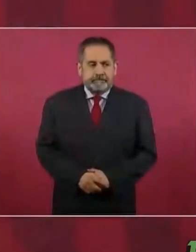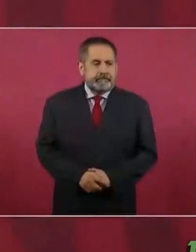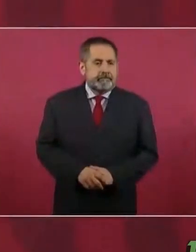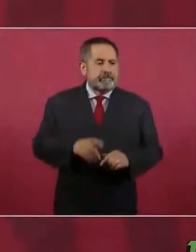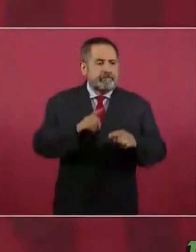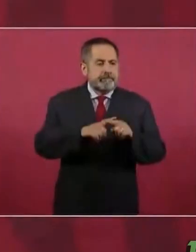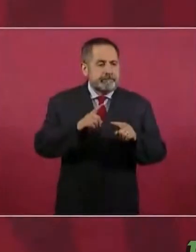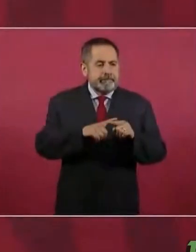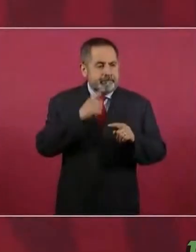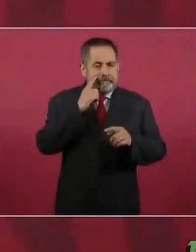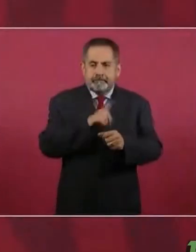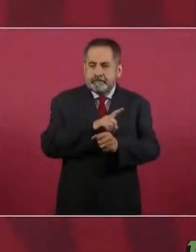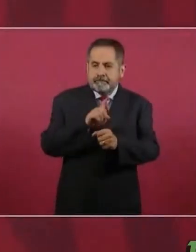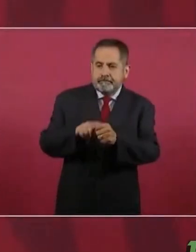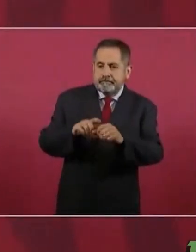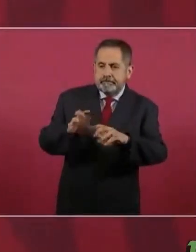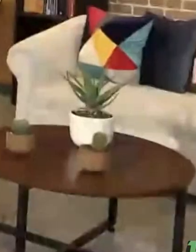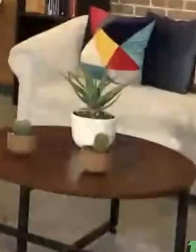concesionarios.